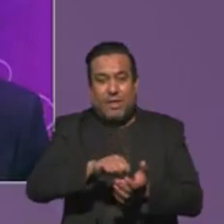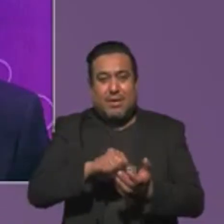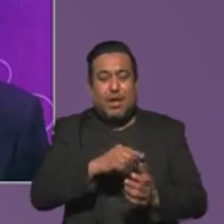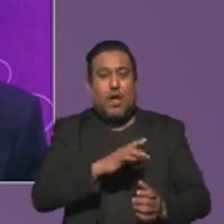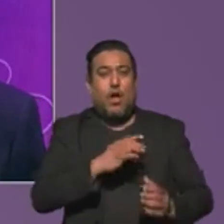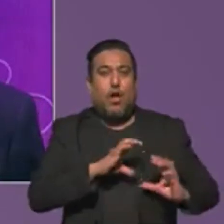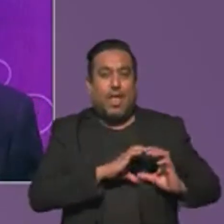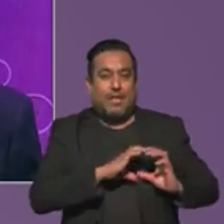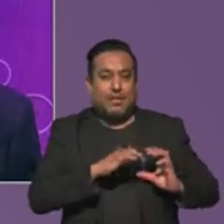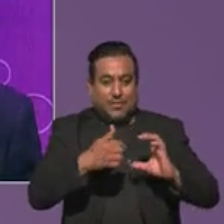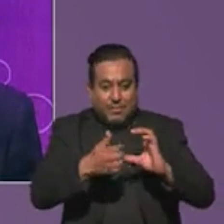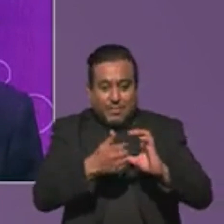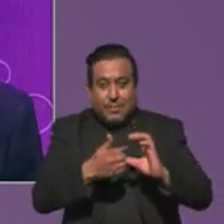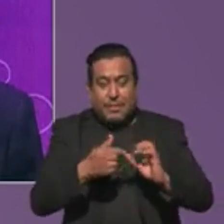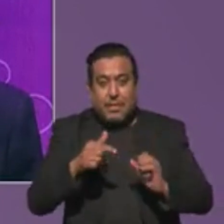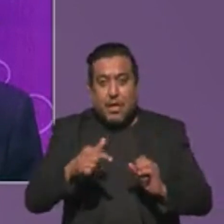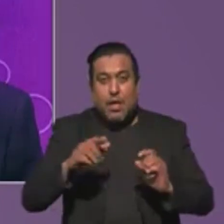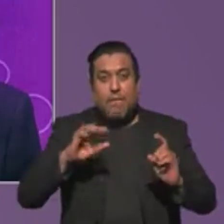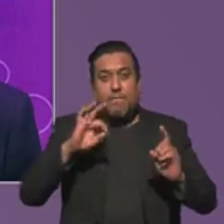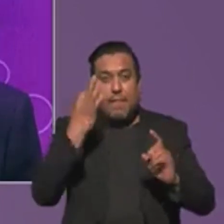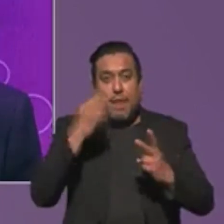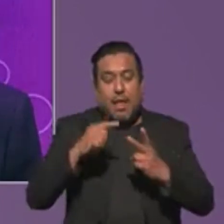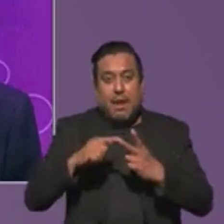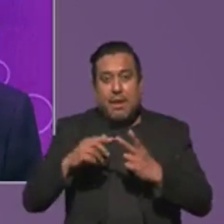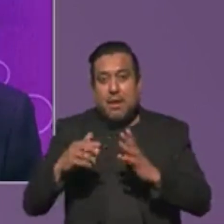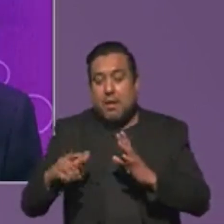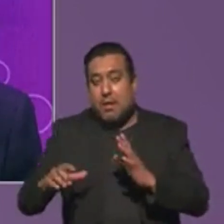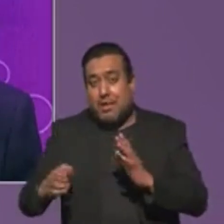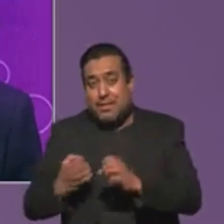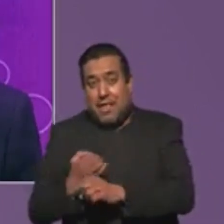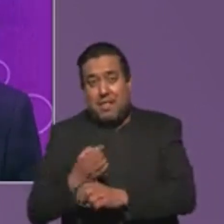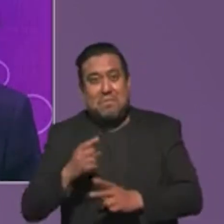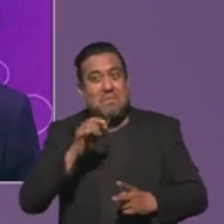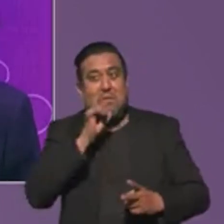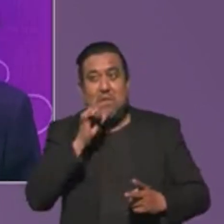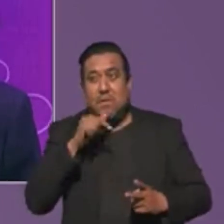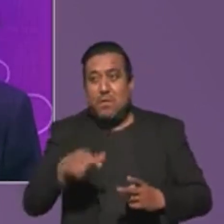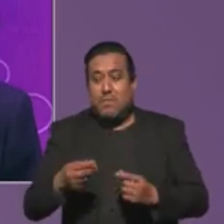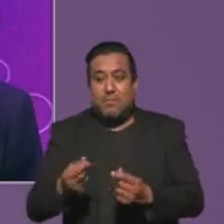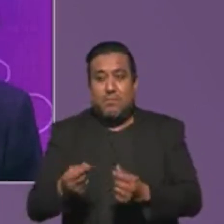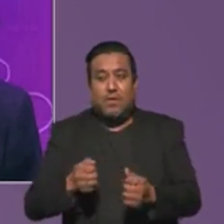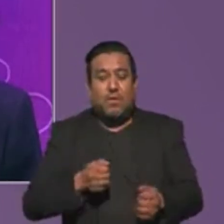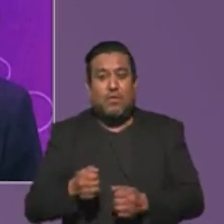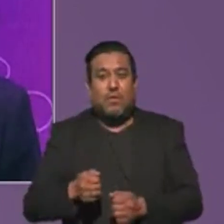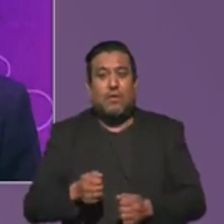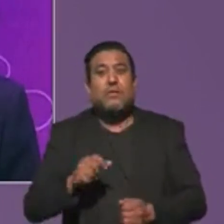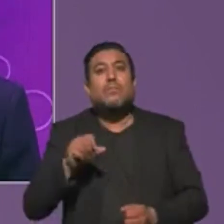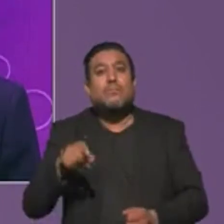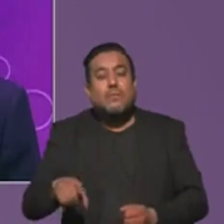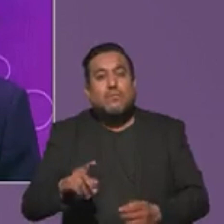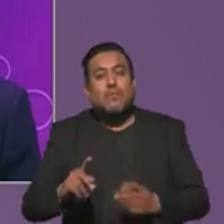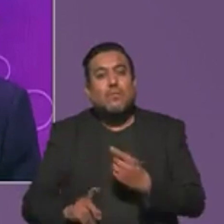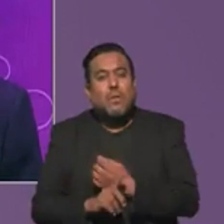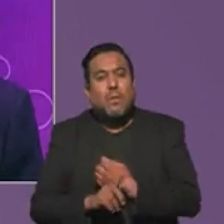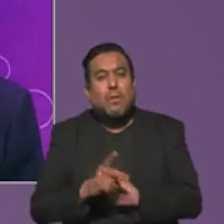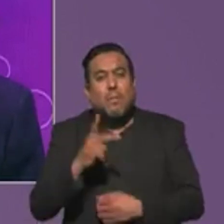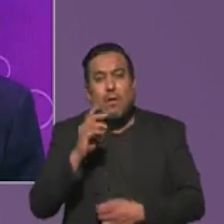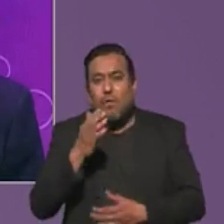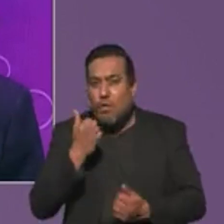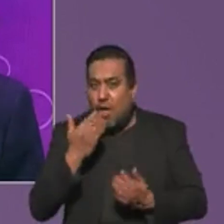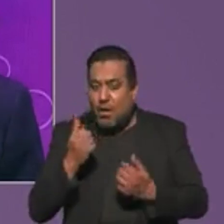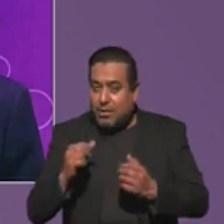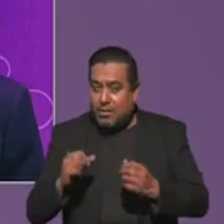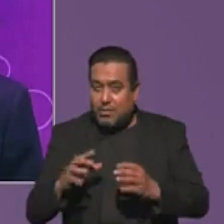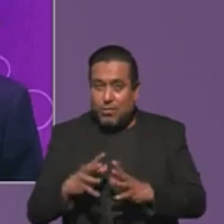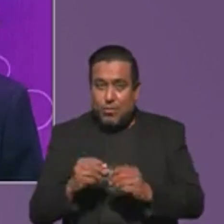gobierno del estado como Gobierno Federal no han reglamentado ni regularizado es decir compartimos problemas pero no soluciones con